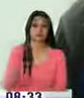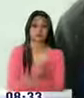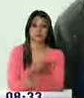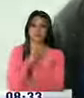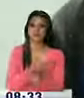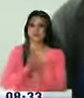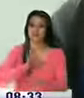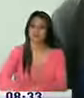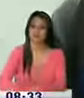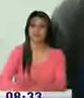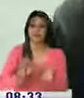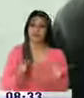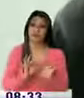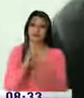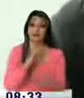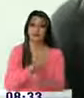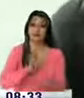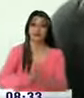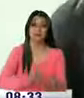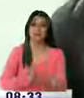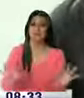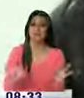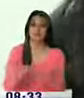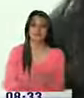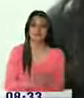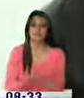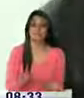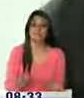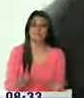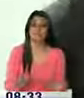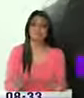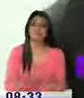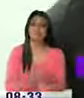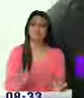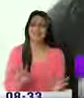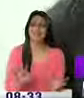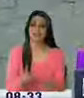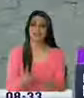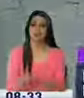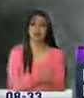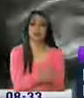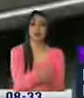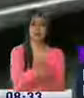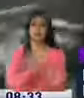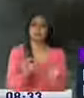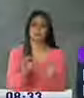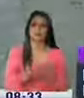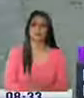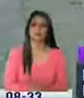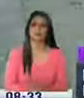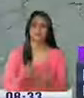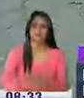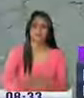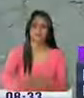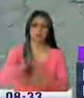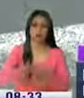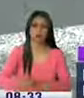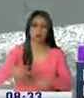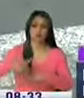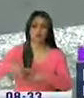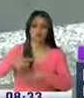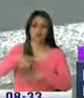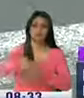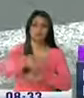ni frena. Ajá, encima ni frena porque ni siquiera pitan. No ponen ni las señalizaciones al lugar que van. El hundimiento está ubicado en pleno paso cebra.